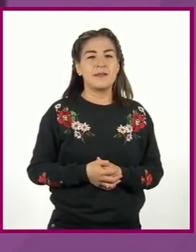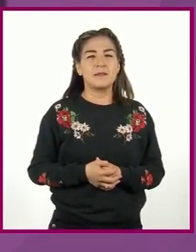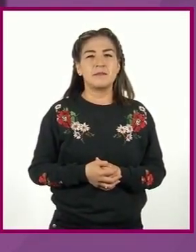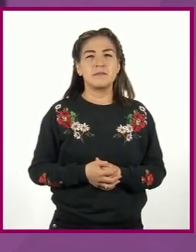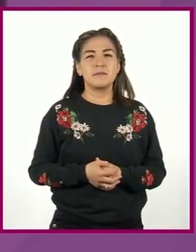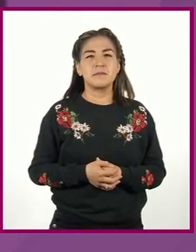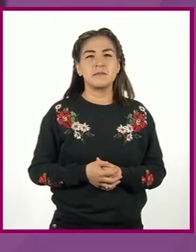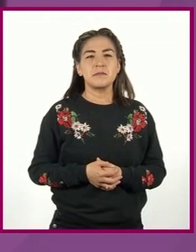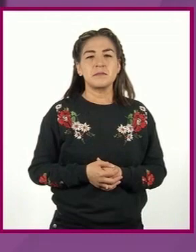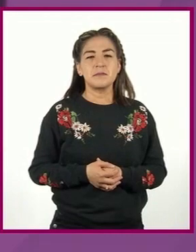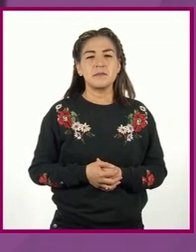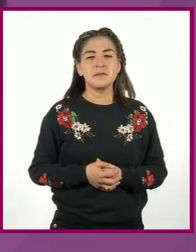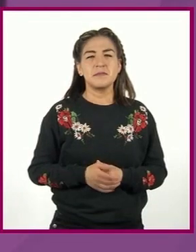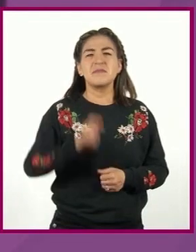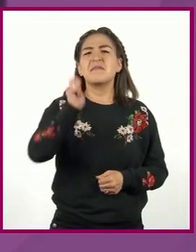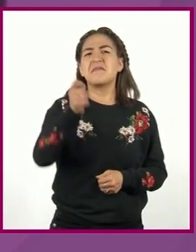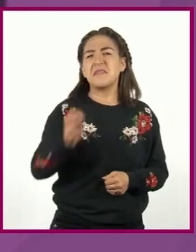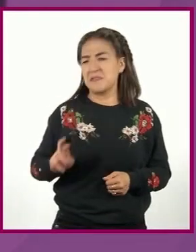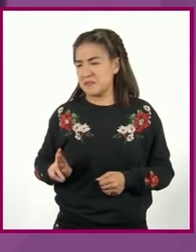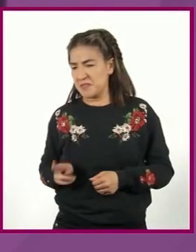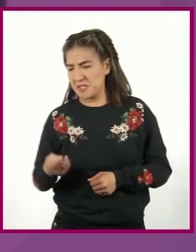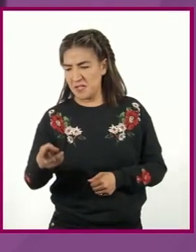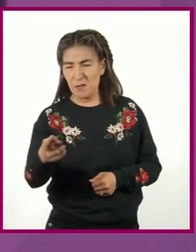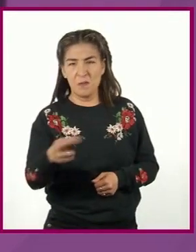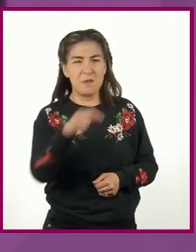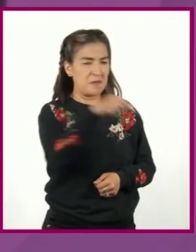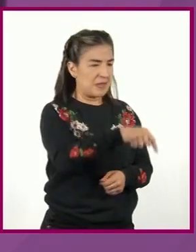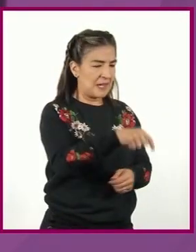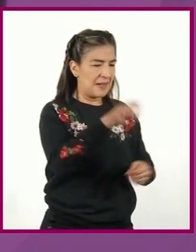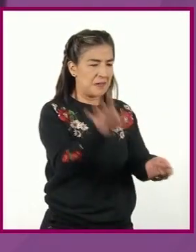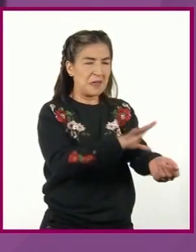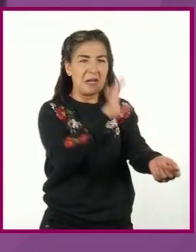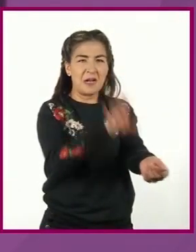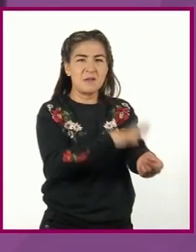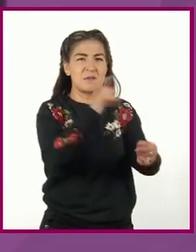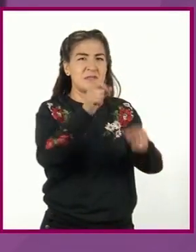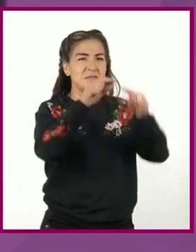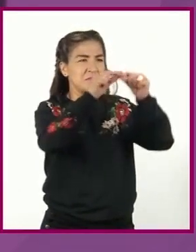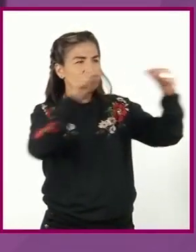¿En qué se parecen un río y un cable con corriente eléctrica?